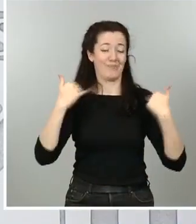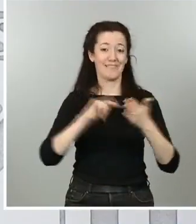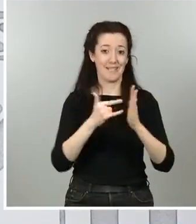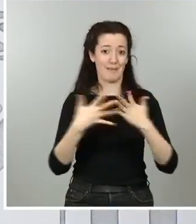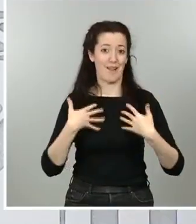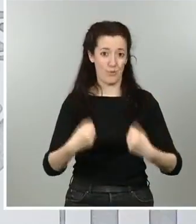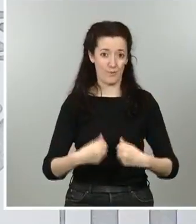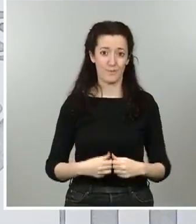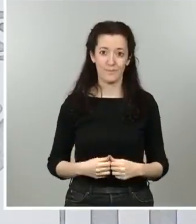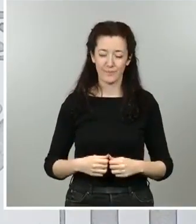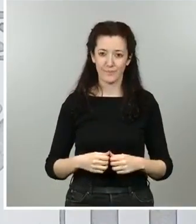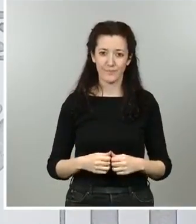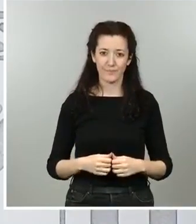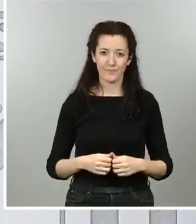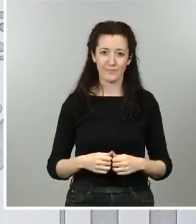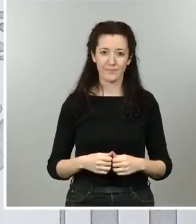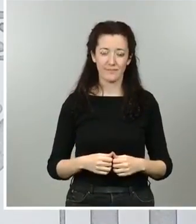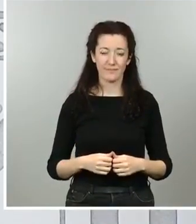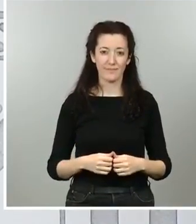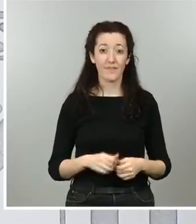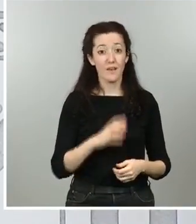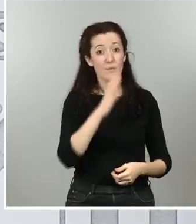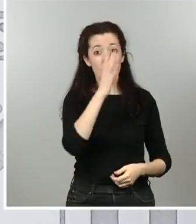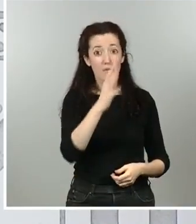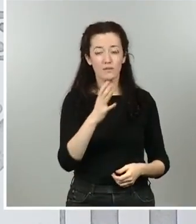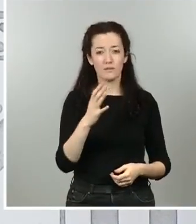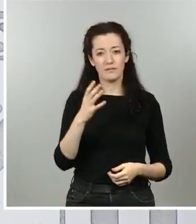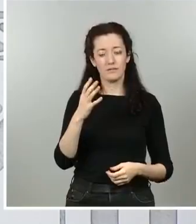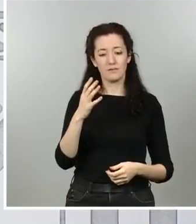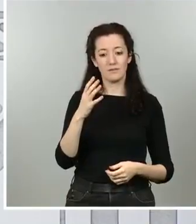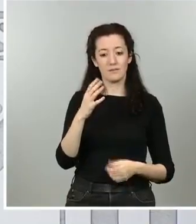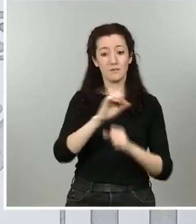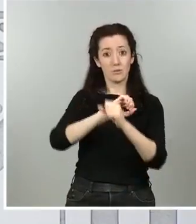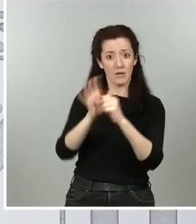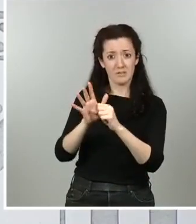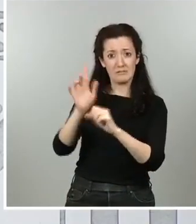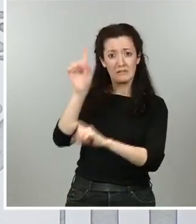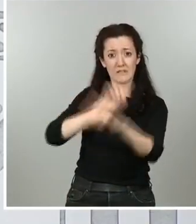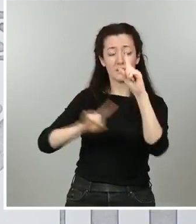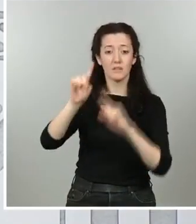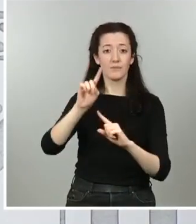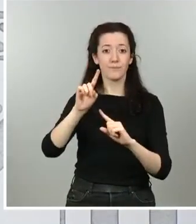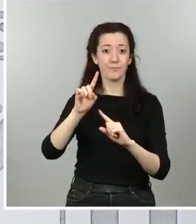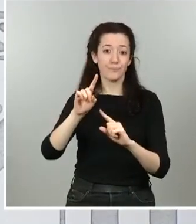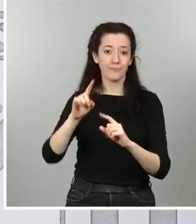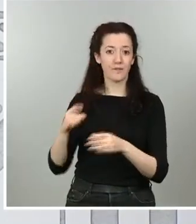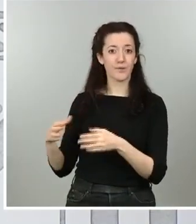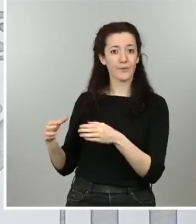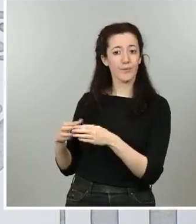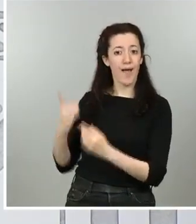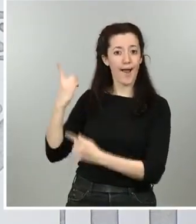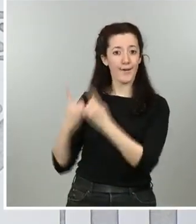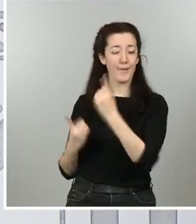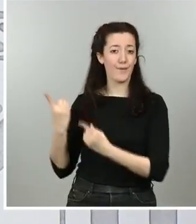esta crisis tenemos la seguridad de que no va a dejar a nadie atrás, no solo en materia sanitaria, sino también en